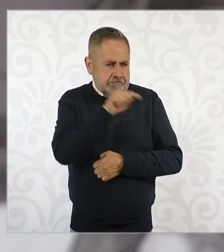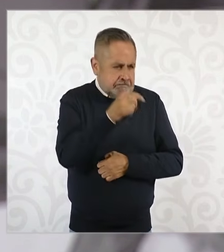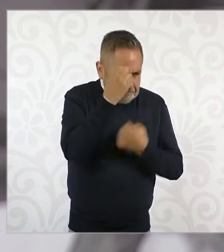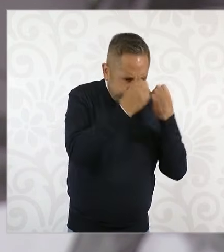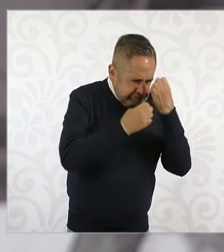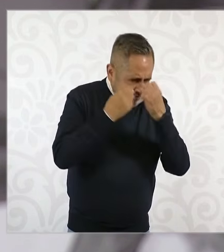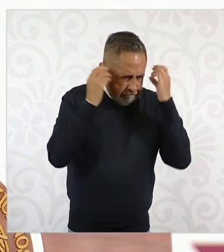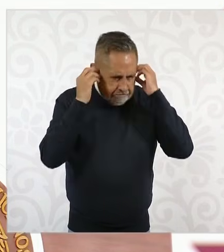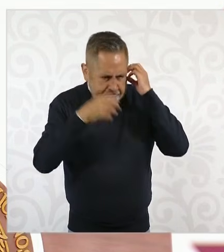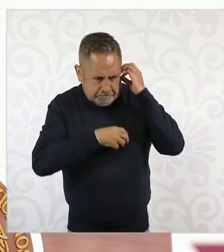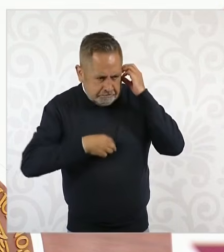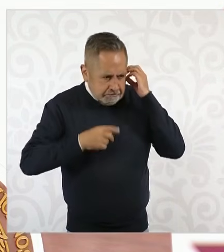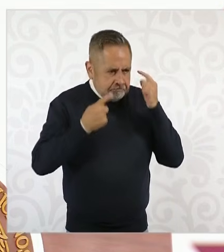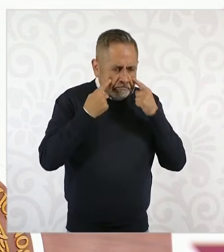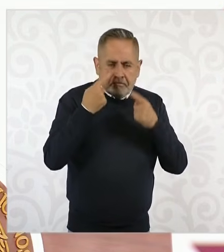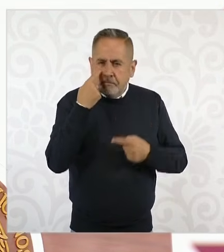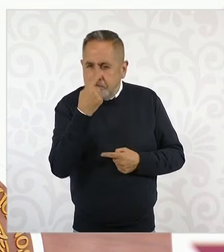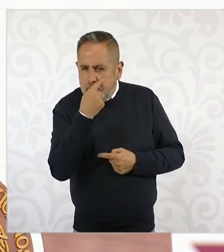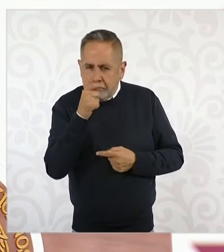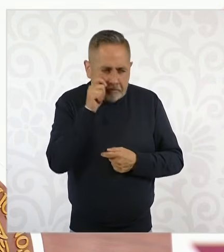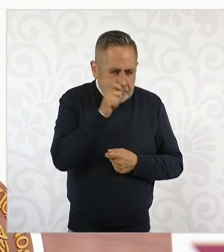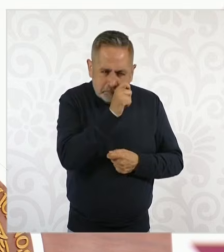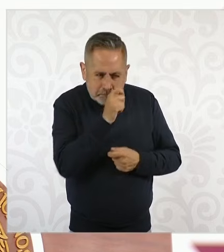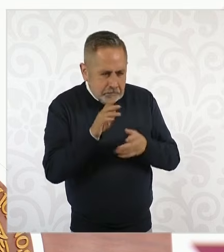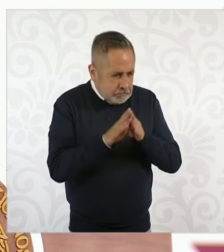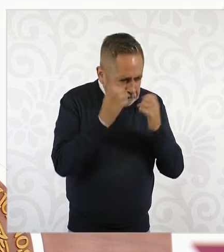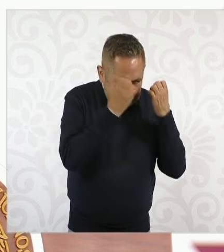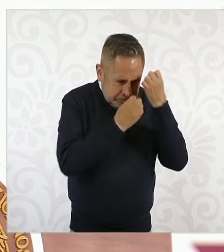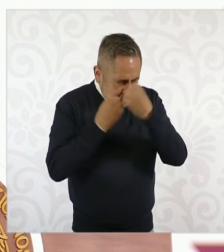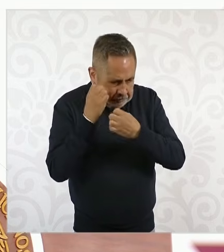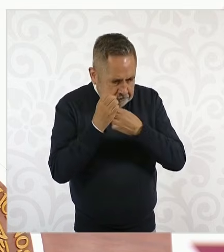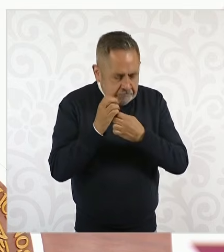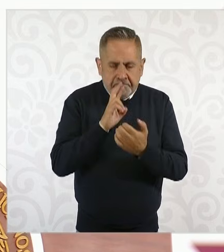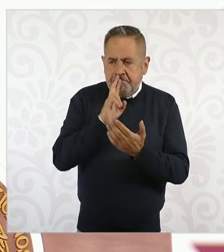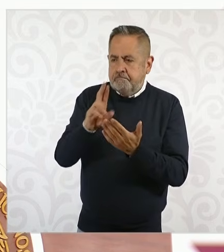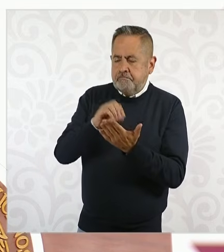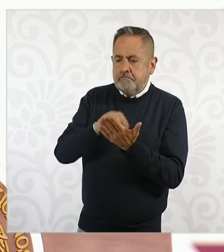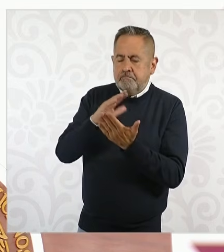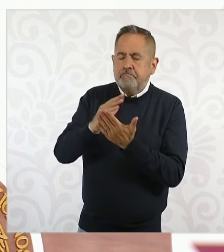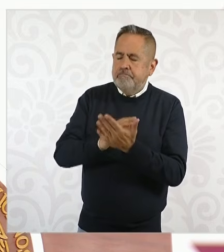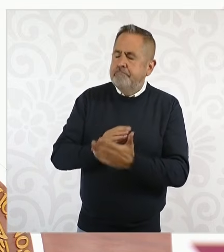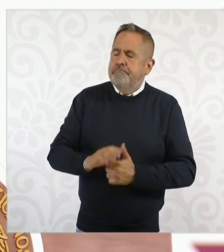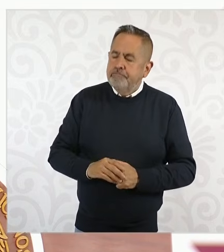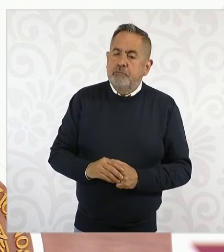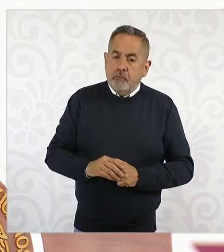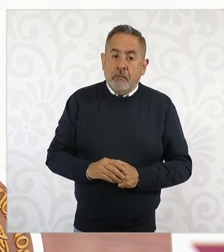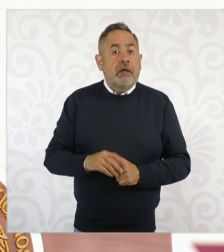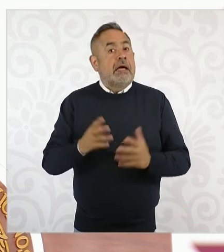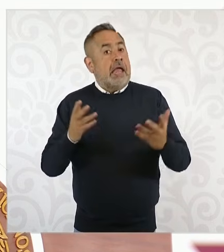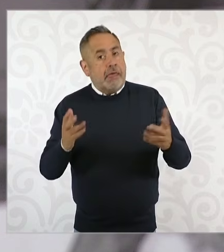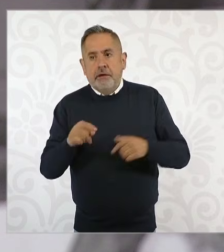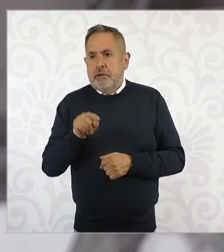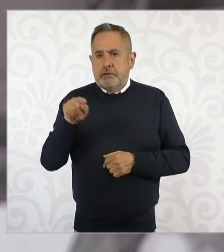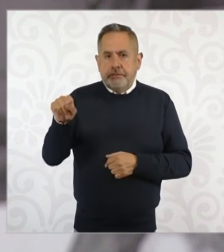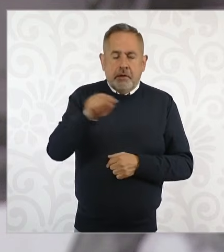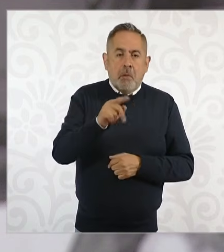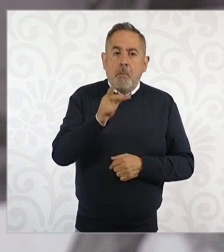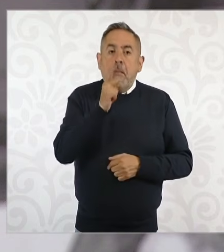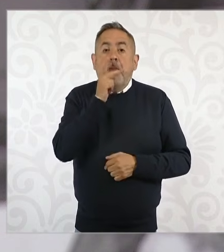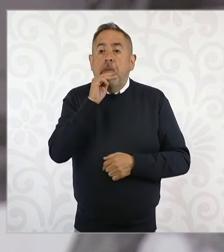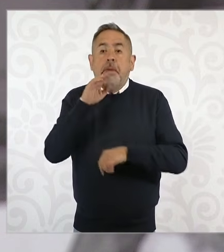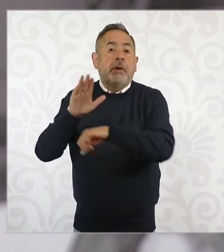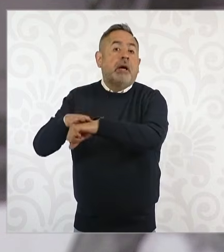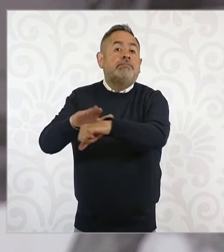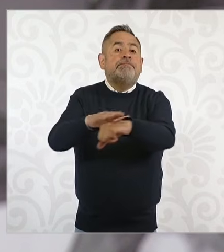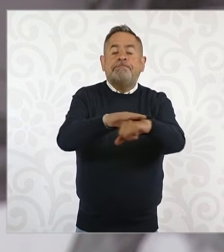y hay resultados de esta revisión. Se pide a las y los papás, mamás,